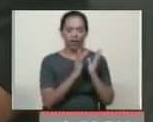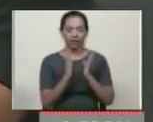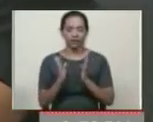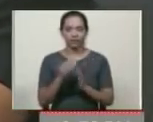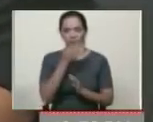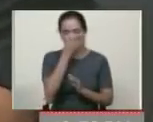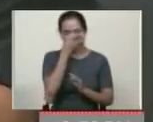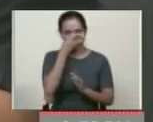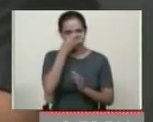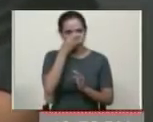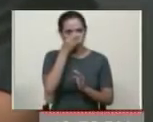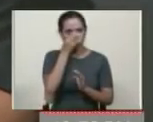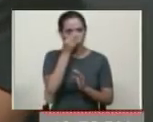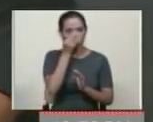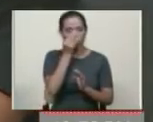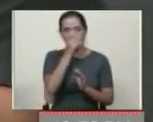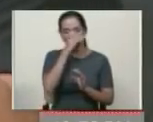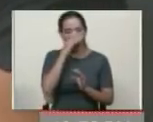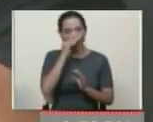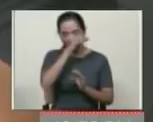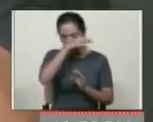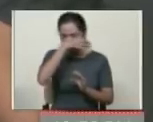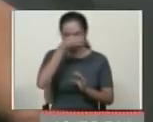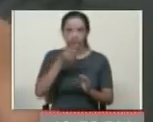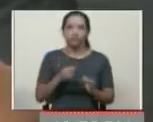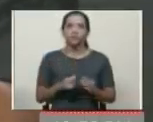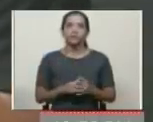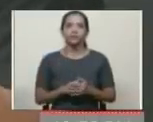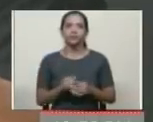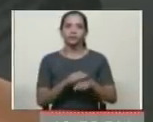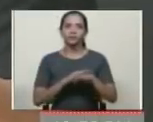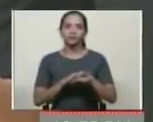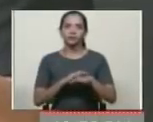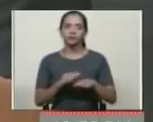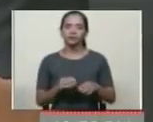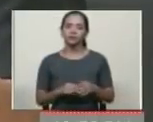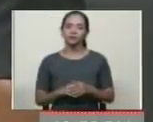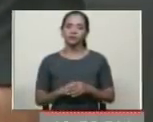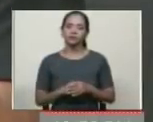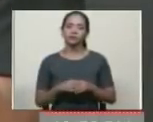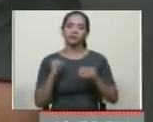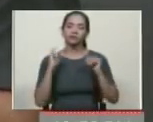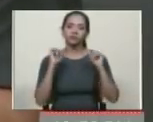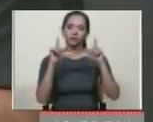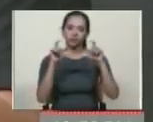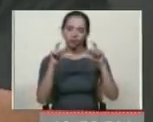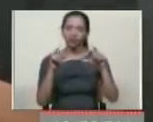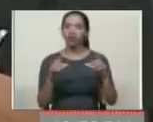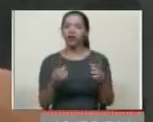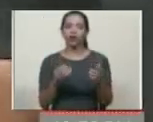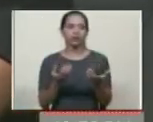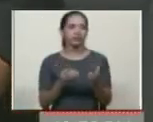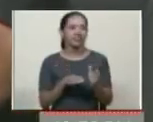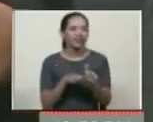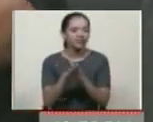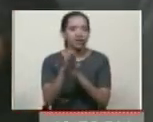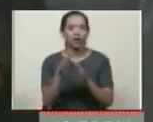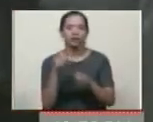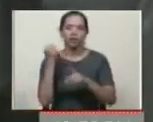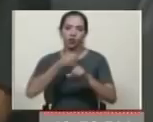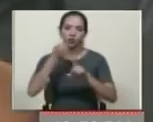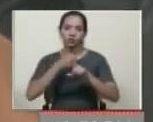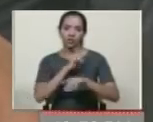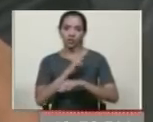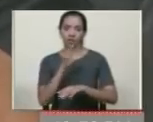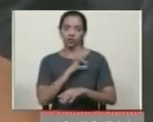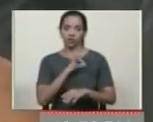esa avanzada de tuiteros, de Instagram, esas avanzadas de lucha de redes sociales. Porque veo también que